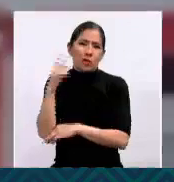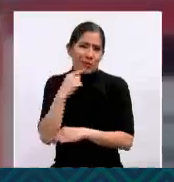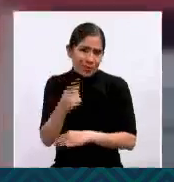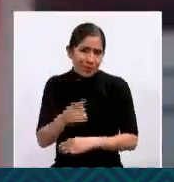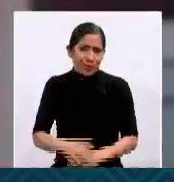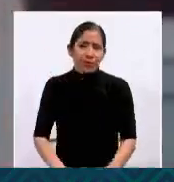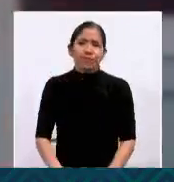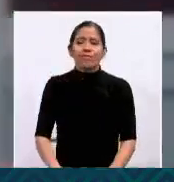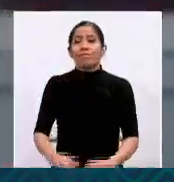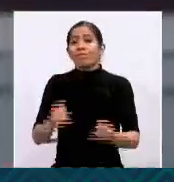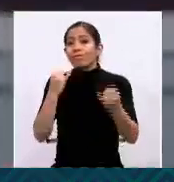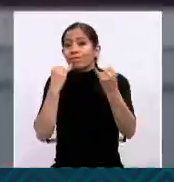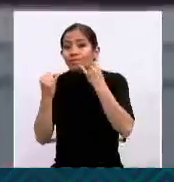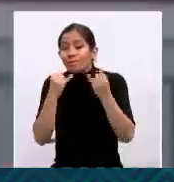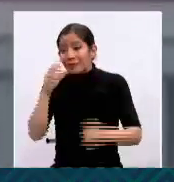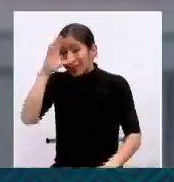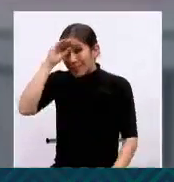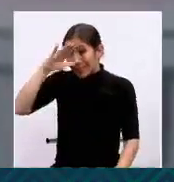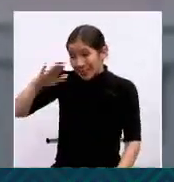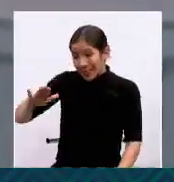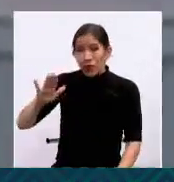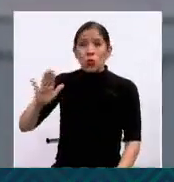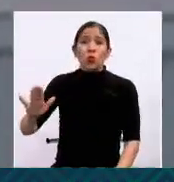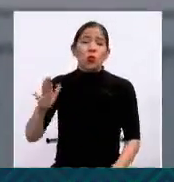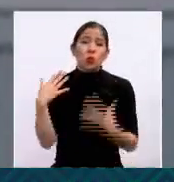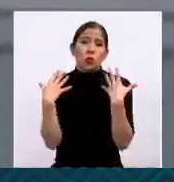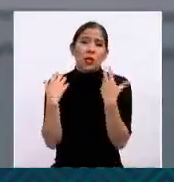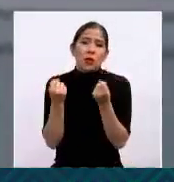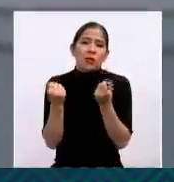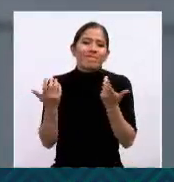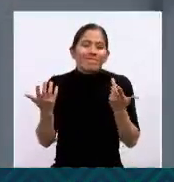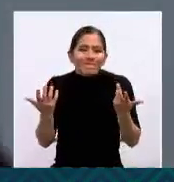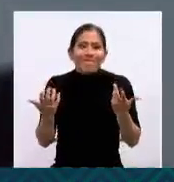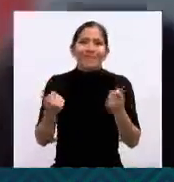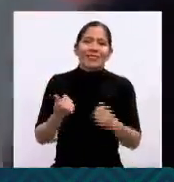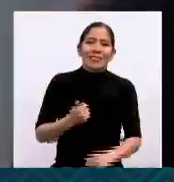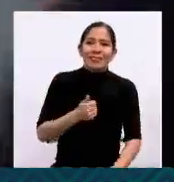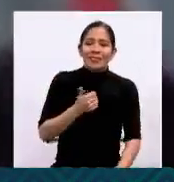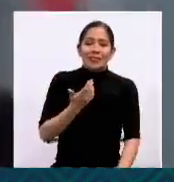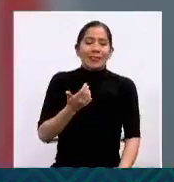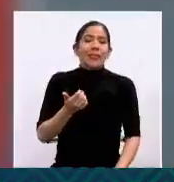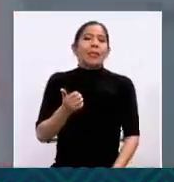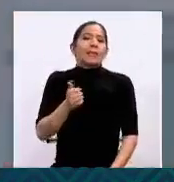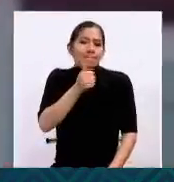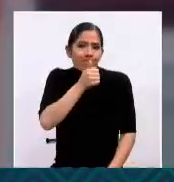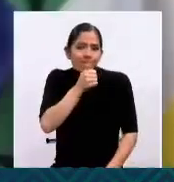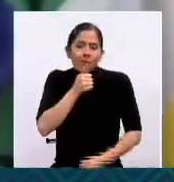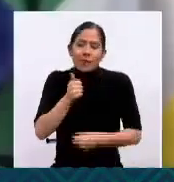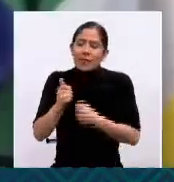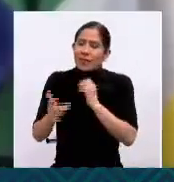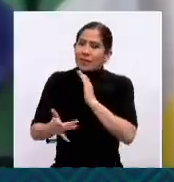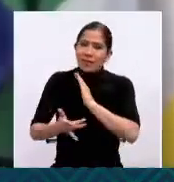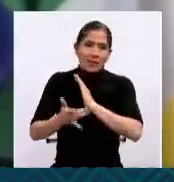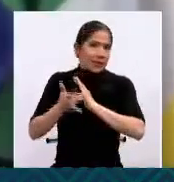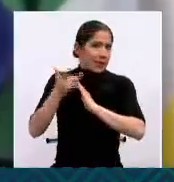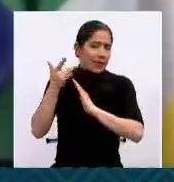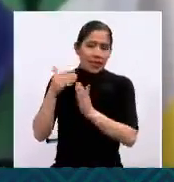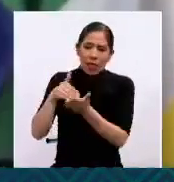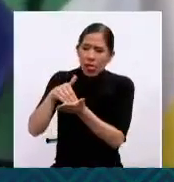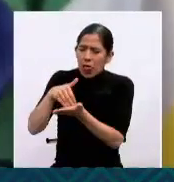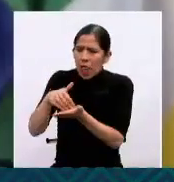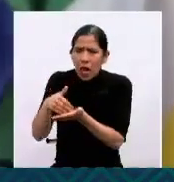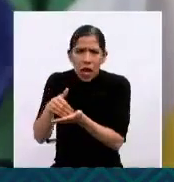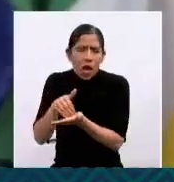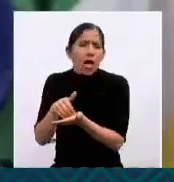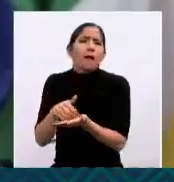debemos informar que la salud de la víctima está bien delicado, está siendo atendido. De igual manera, el Ministerio Público activa la